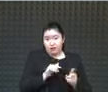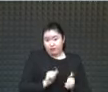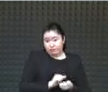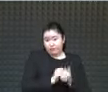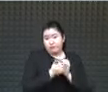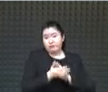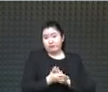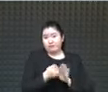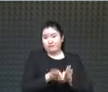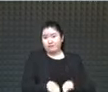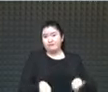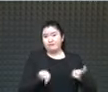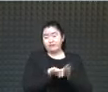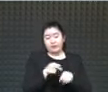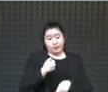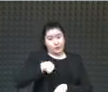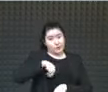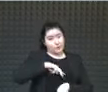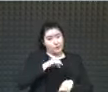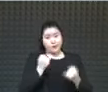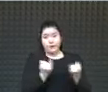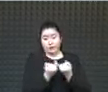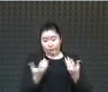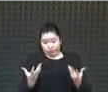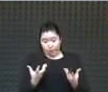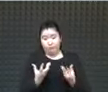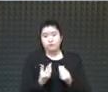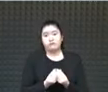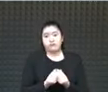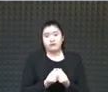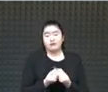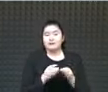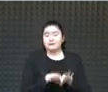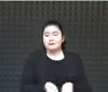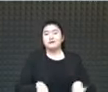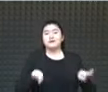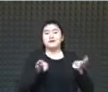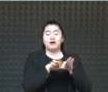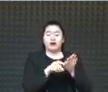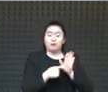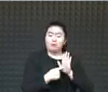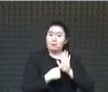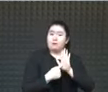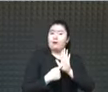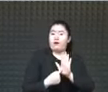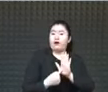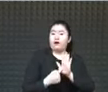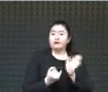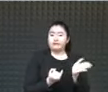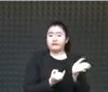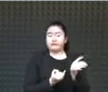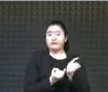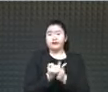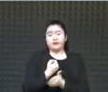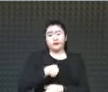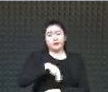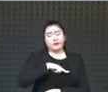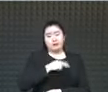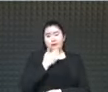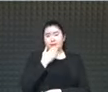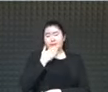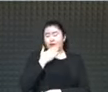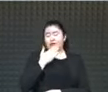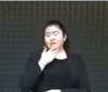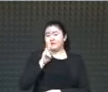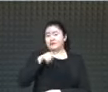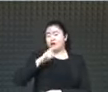que es importante que se reconozca, que se vea. Y es algo, una decisión colectiva que tomamos y nos sentimos muy